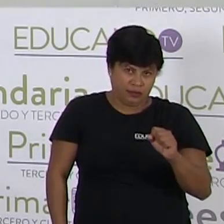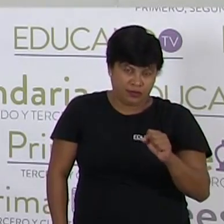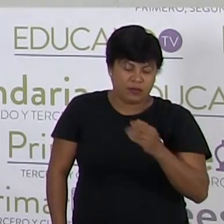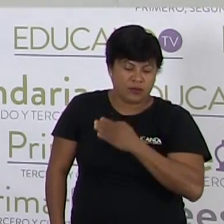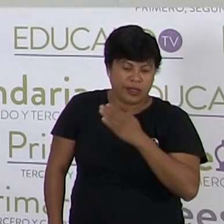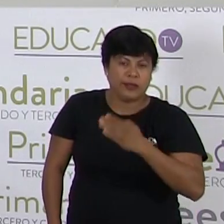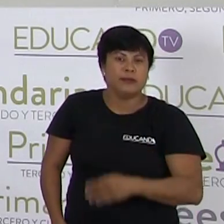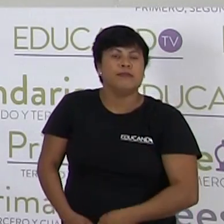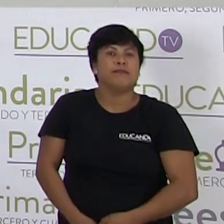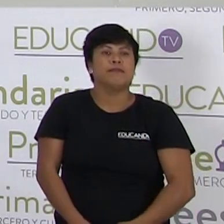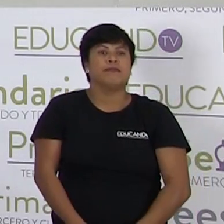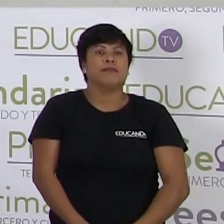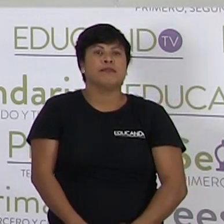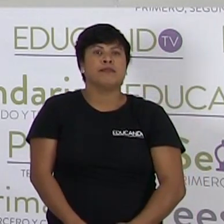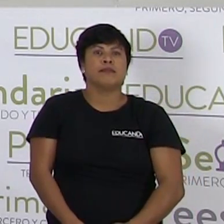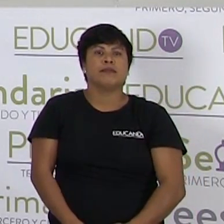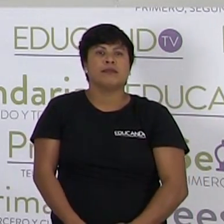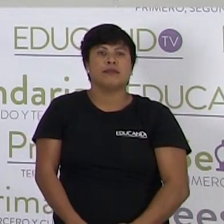Bueno,